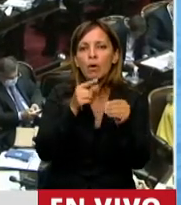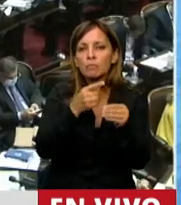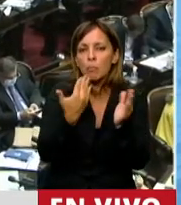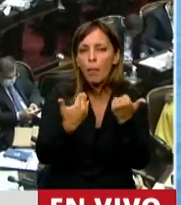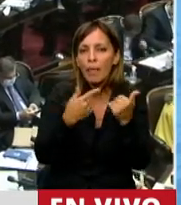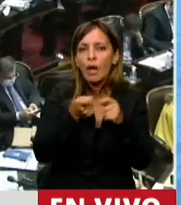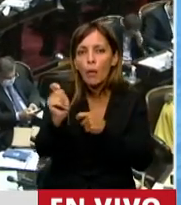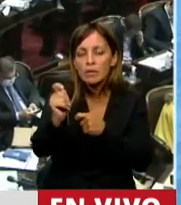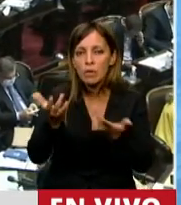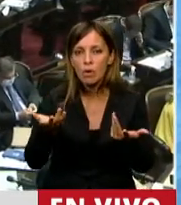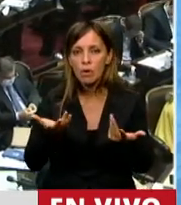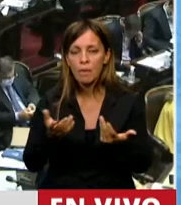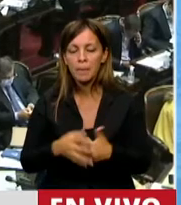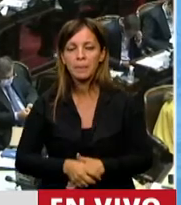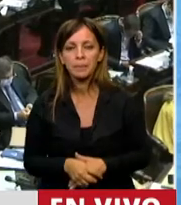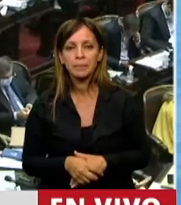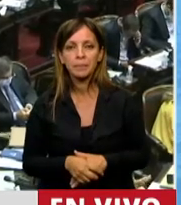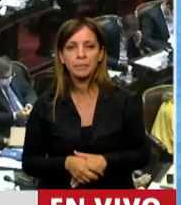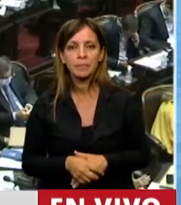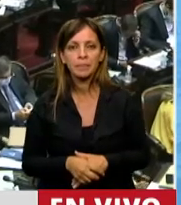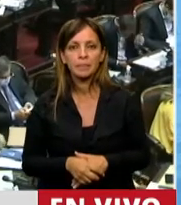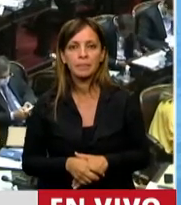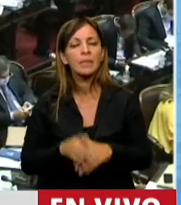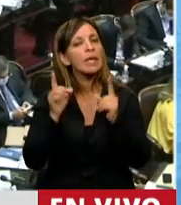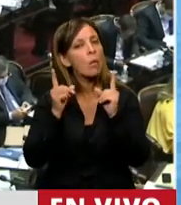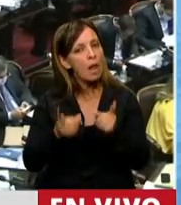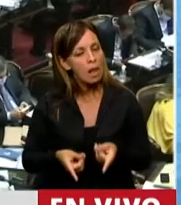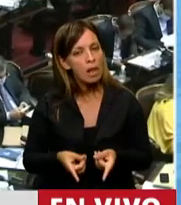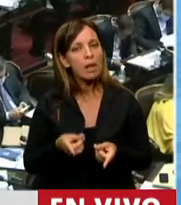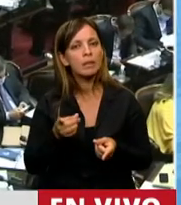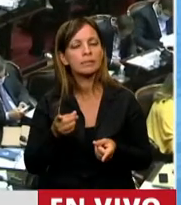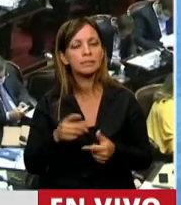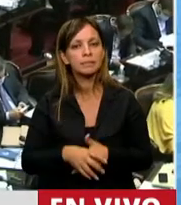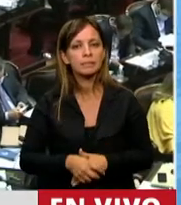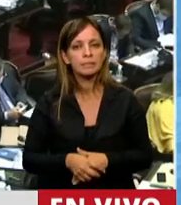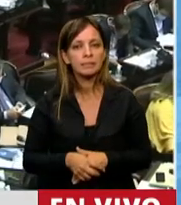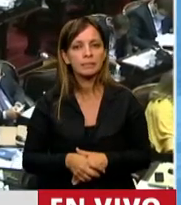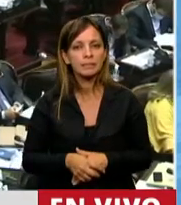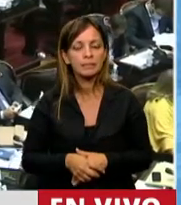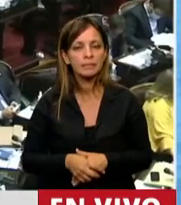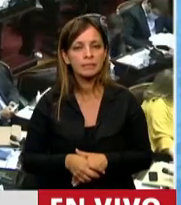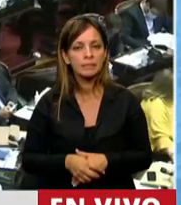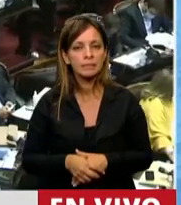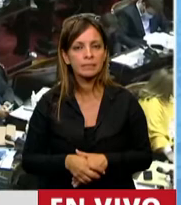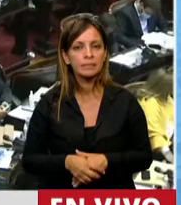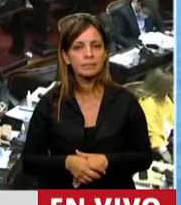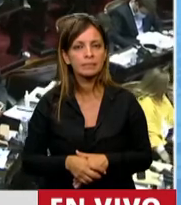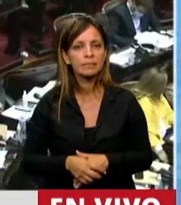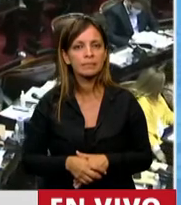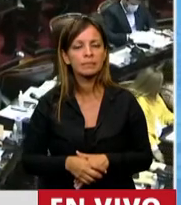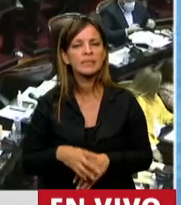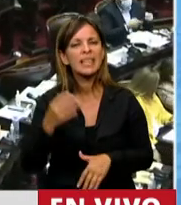en el caso del juicio. De todos modos, señora Presidente, hay